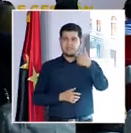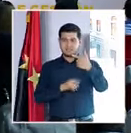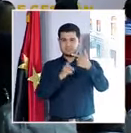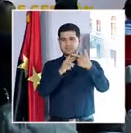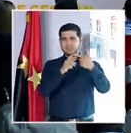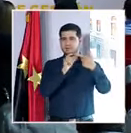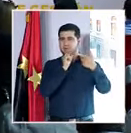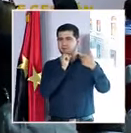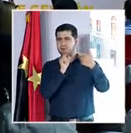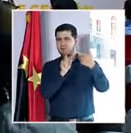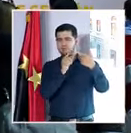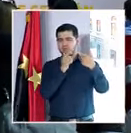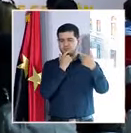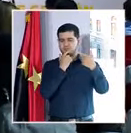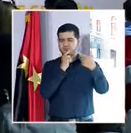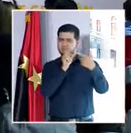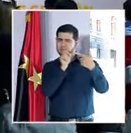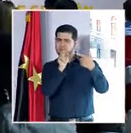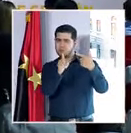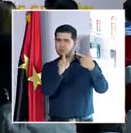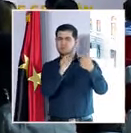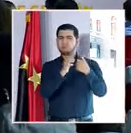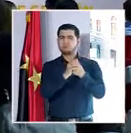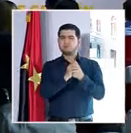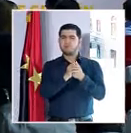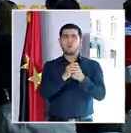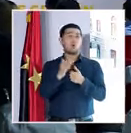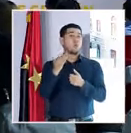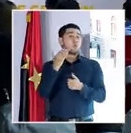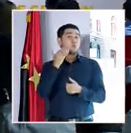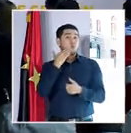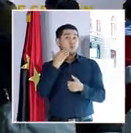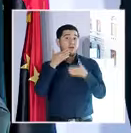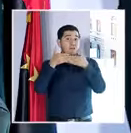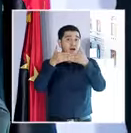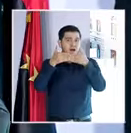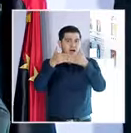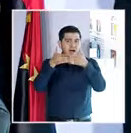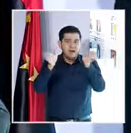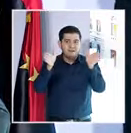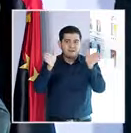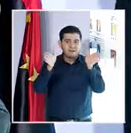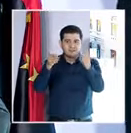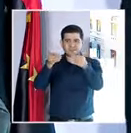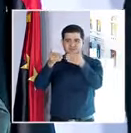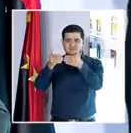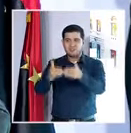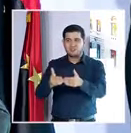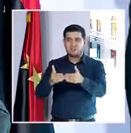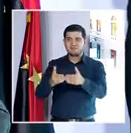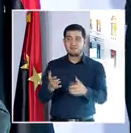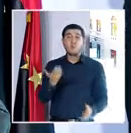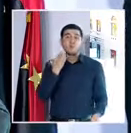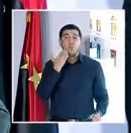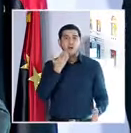Vega Gutiérrez. Señor gobernador, ¿cuándo abren la frontera? Bueno, aquí está el doctor Luna. Doctor